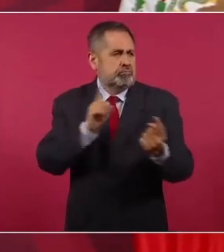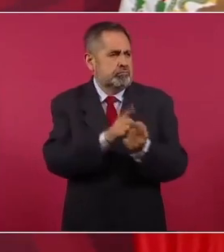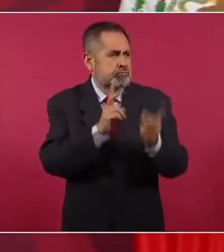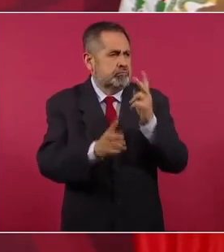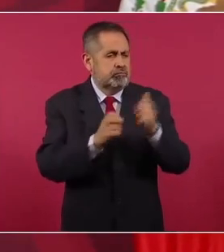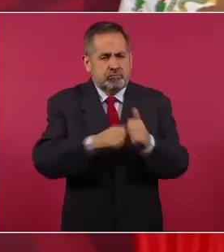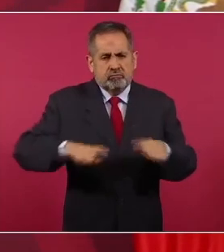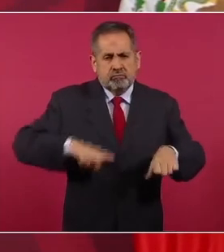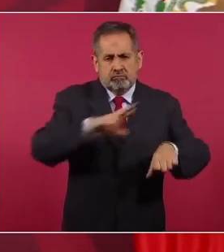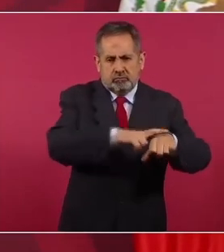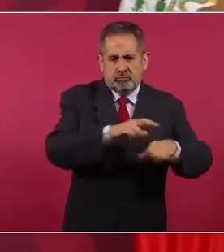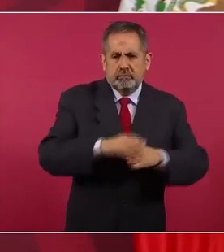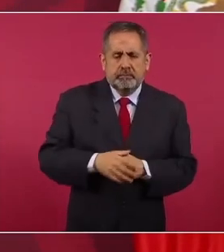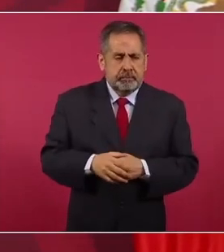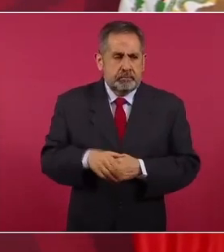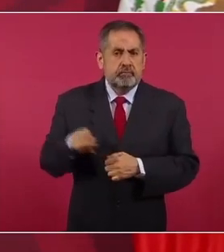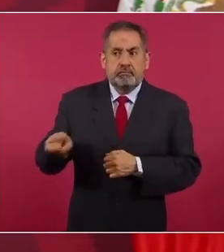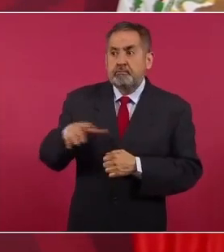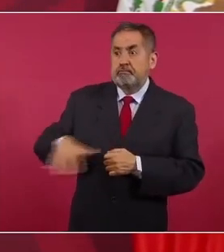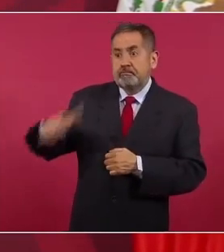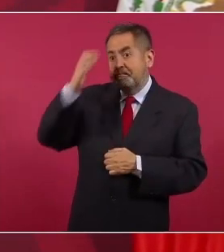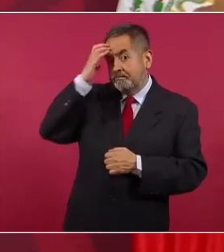y uno de ellos conocido